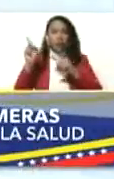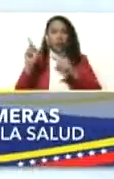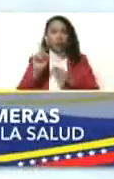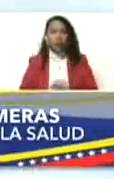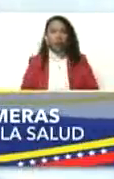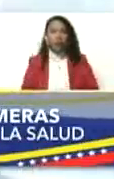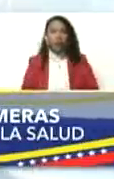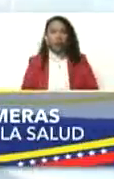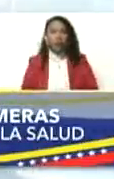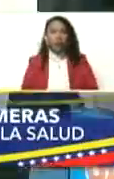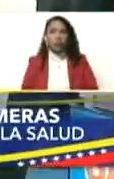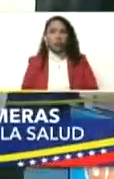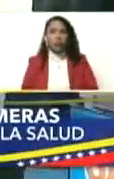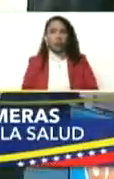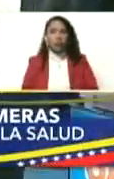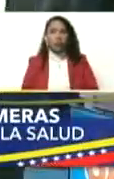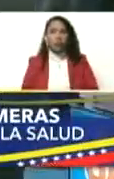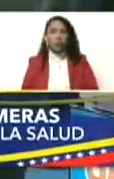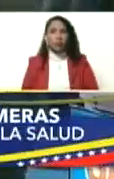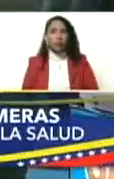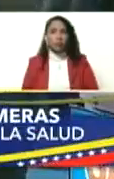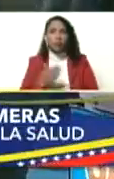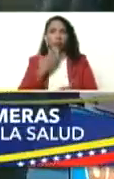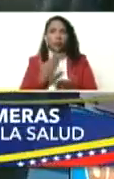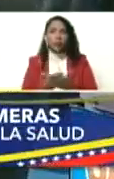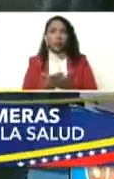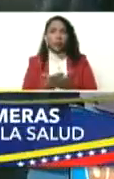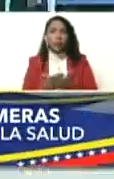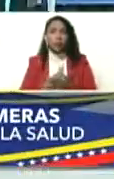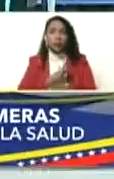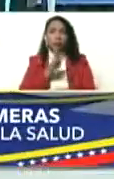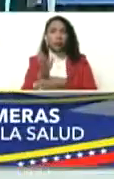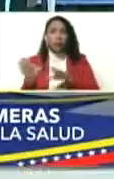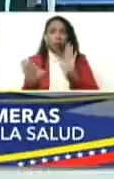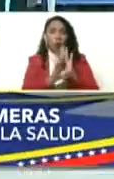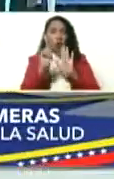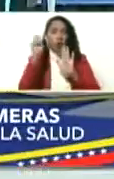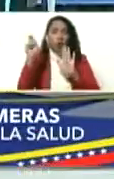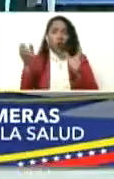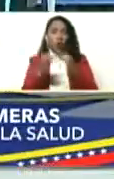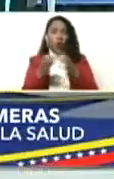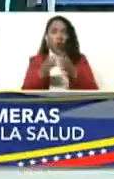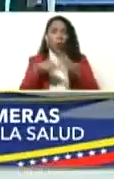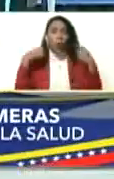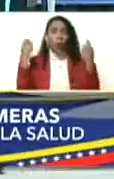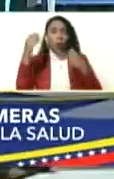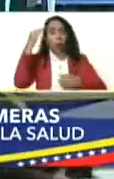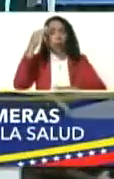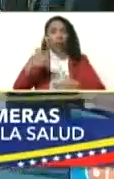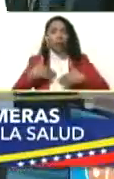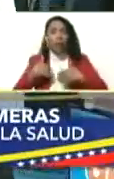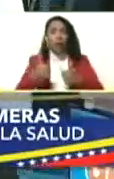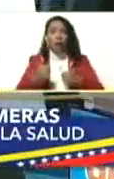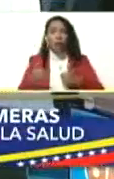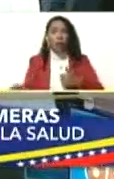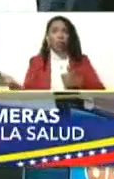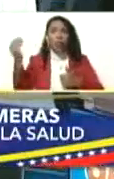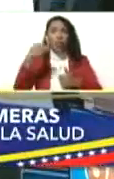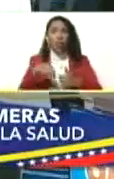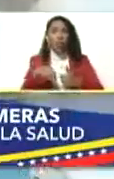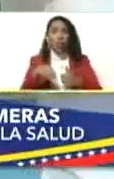específicamente. Este nuevo plan nacional permite ir a la constitución de brigadas populares y militares para la salud y además se suma